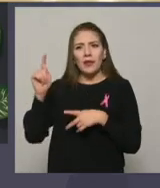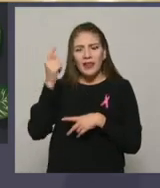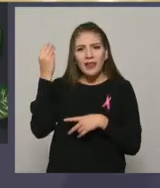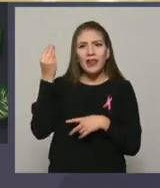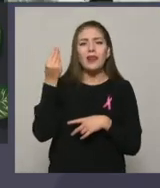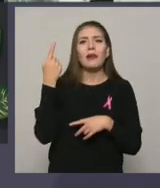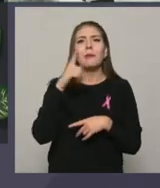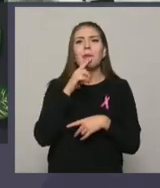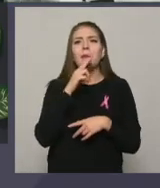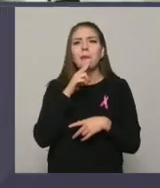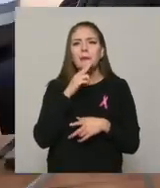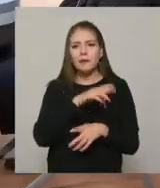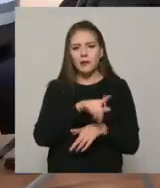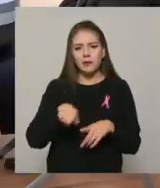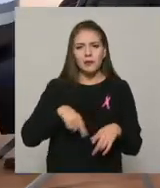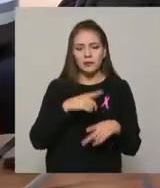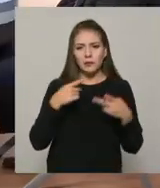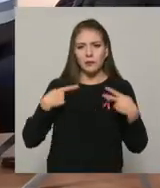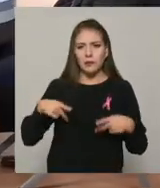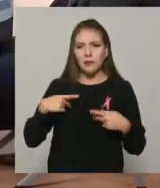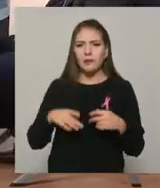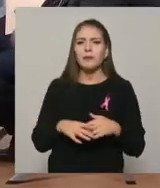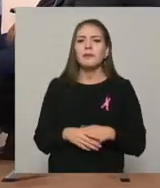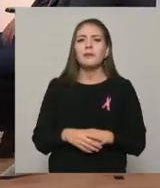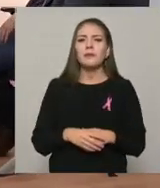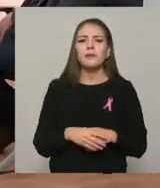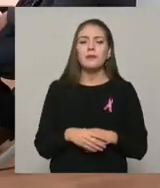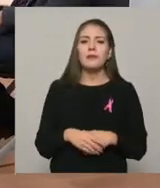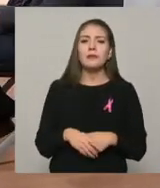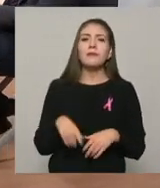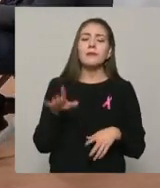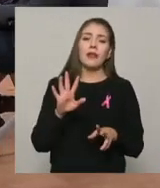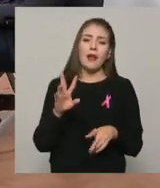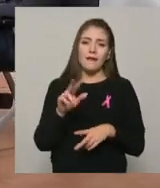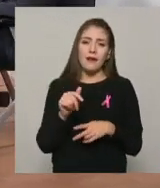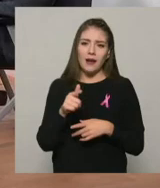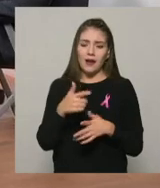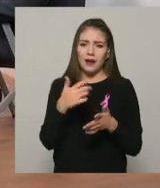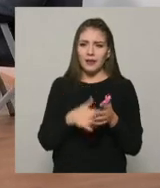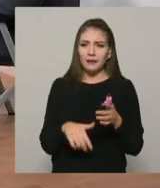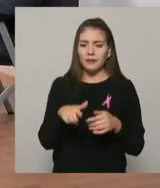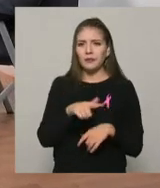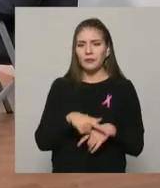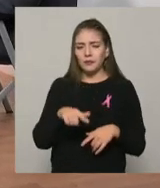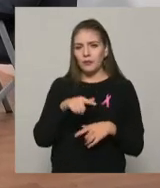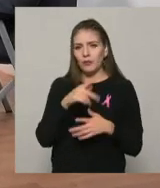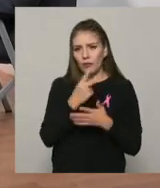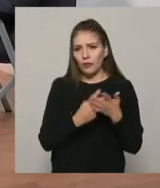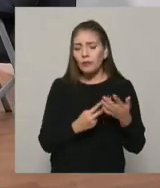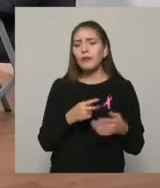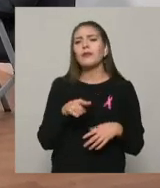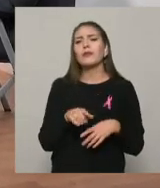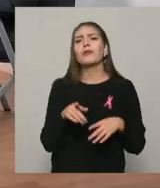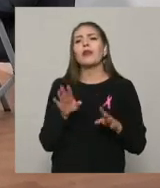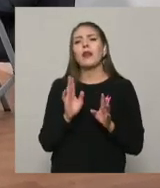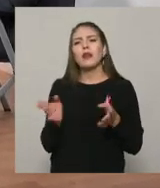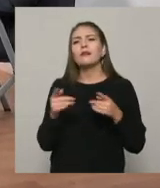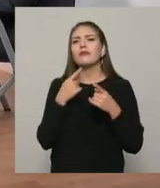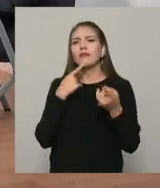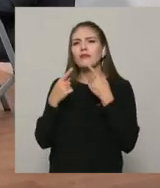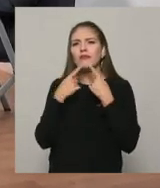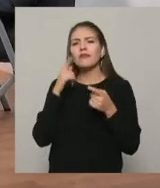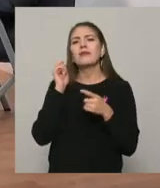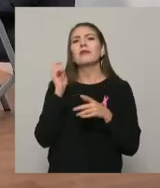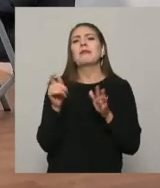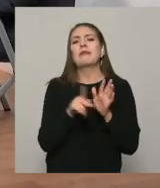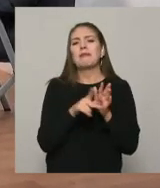ciudadana. Antimio, ya estamos en la recta final del programa, hemos discutido ya en primer lugar qué es periodismo científico, qué